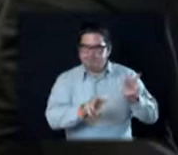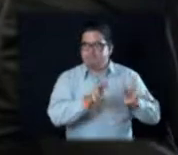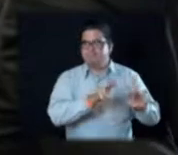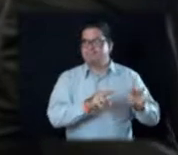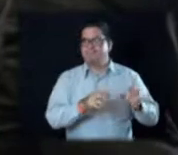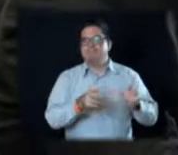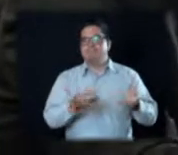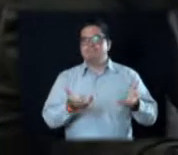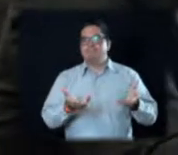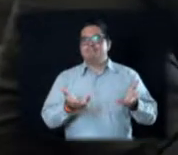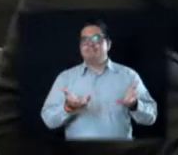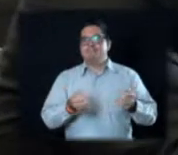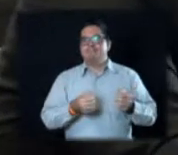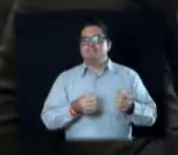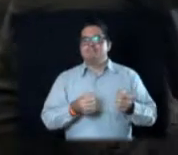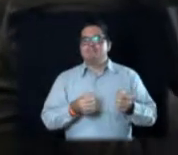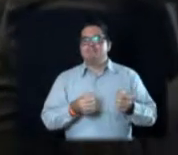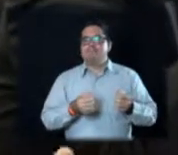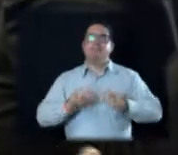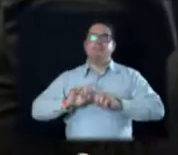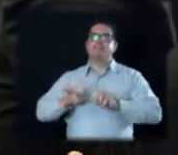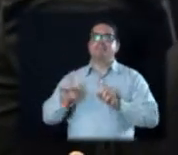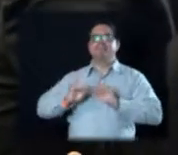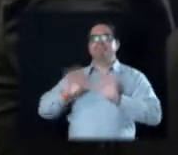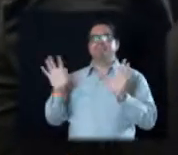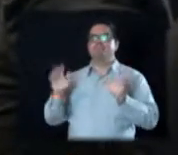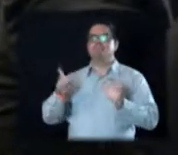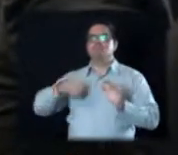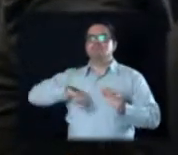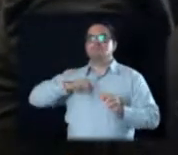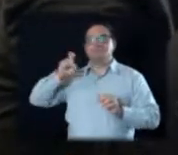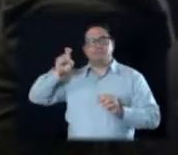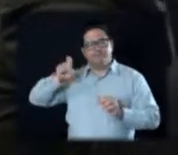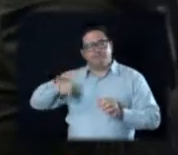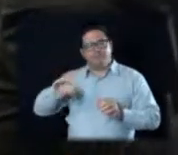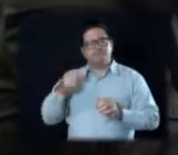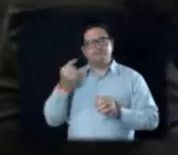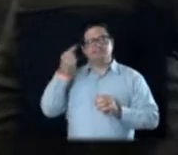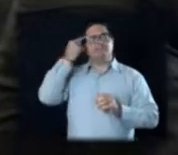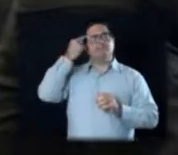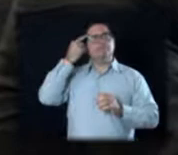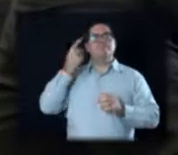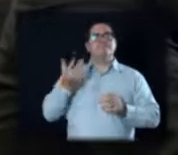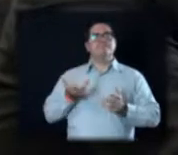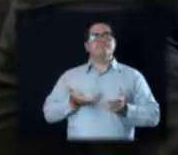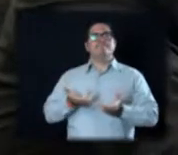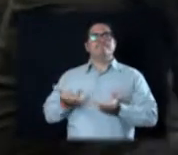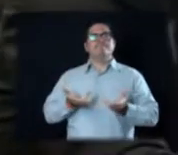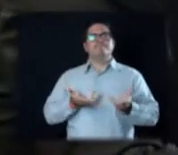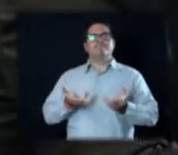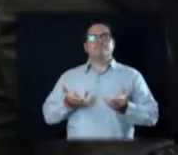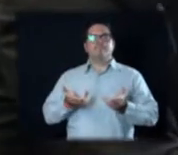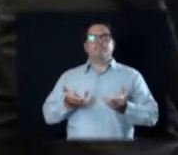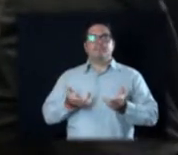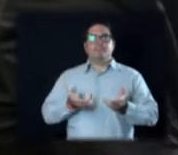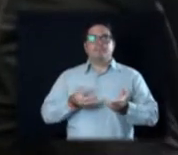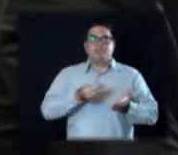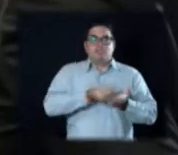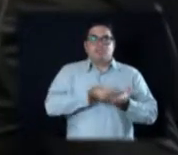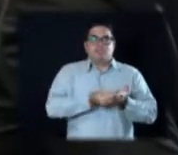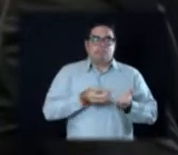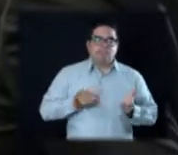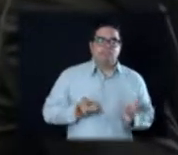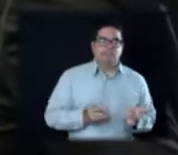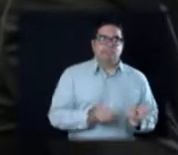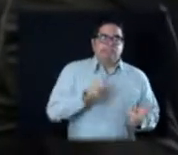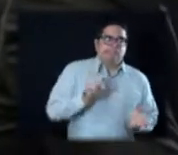colapsa. Esto habría que especular mucho, pero obviamente debemos dar por supuesto que